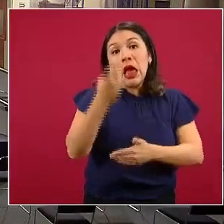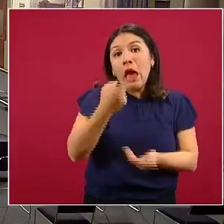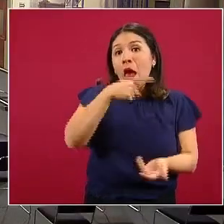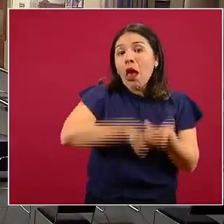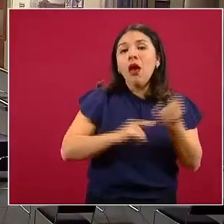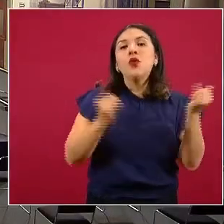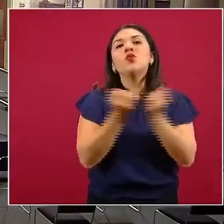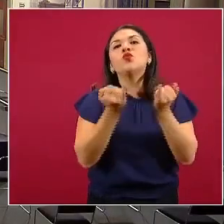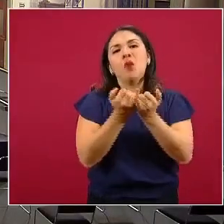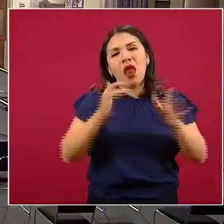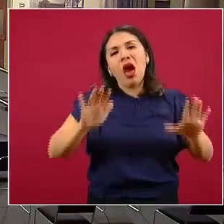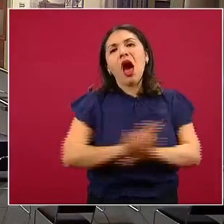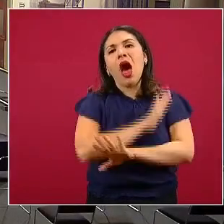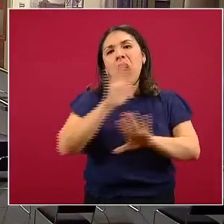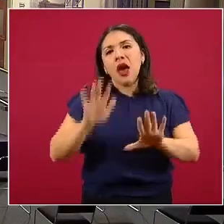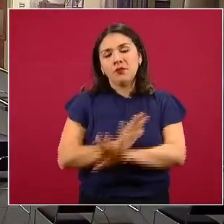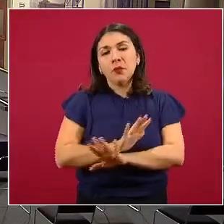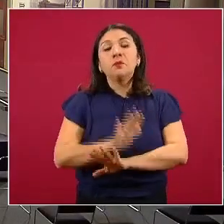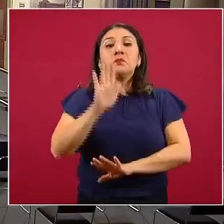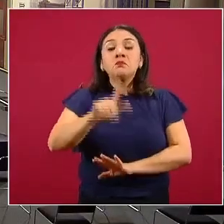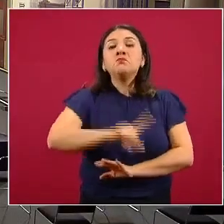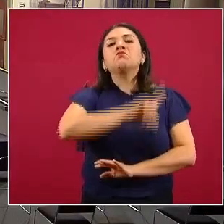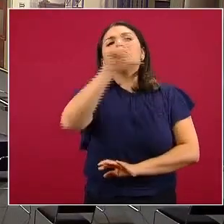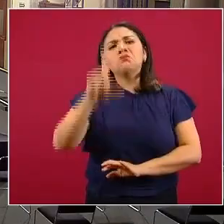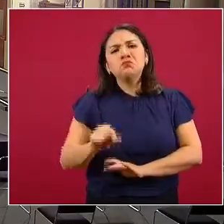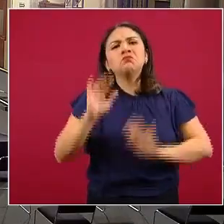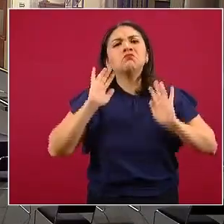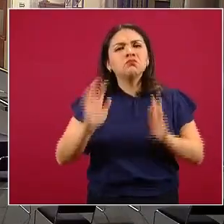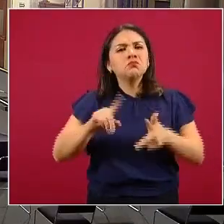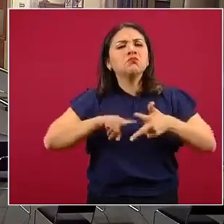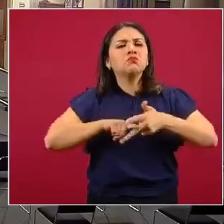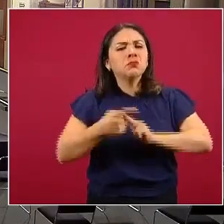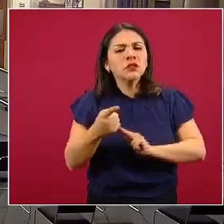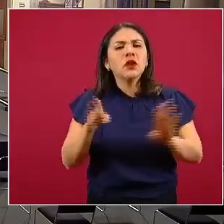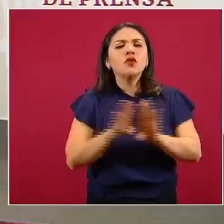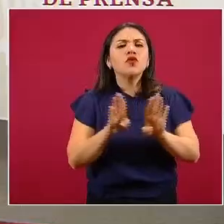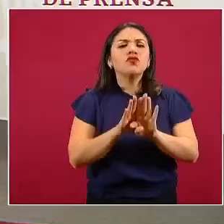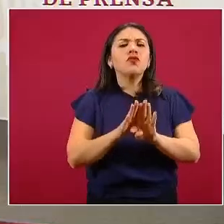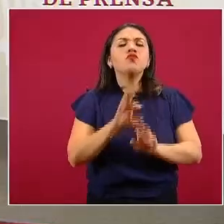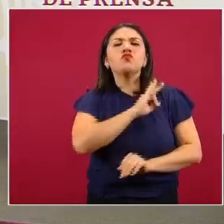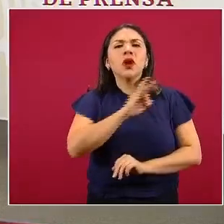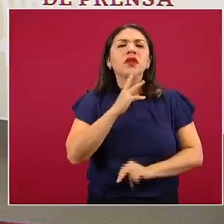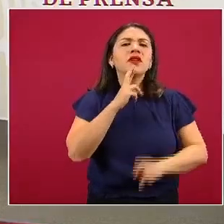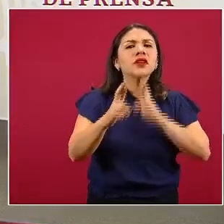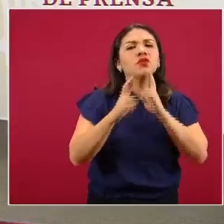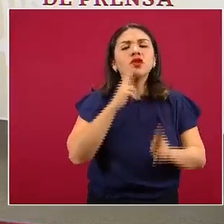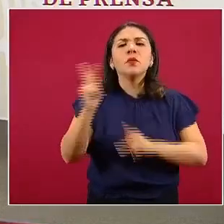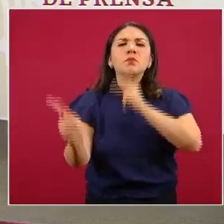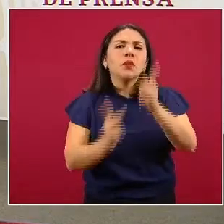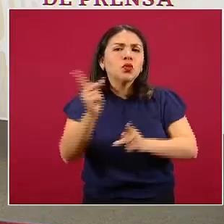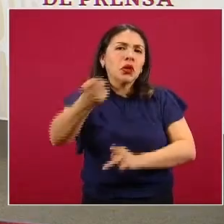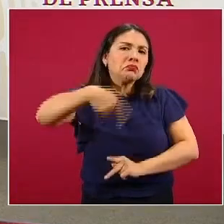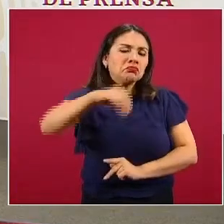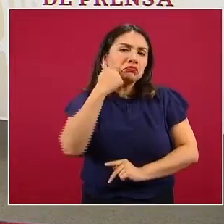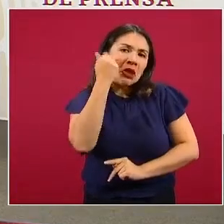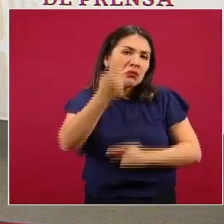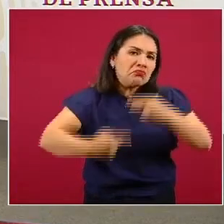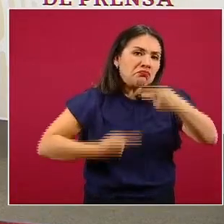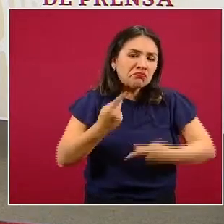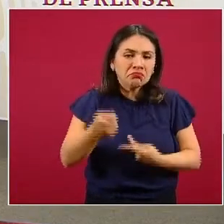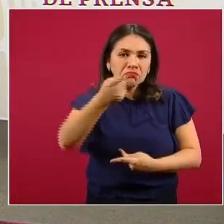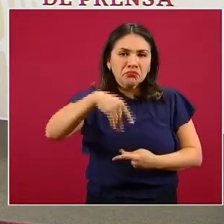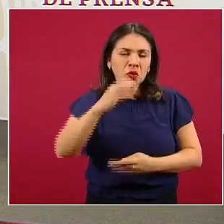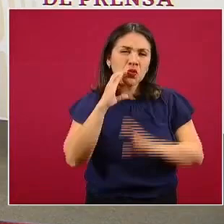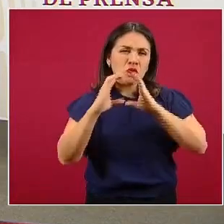también cambios. Y luego entonces pasaremos a tomar y poder responder preguntas de los medios